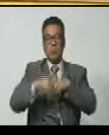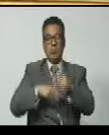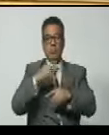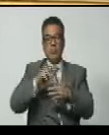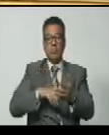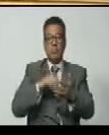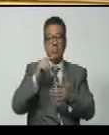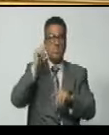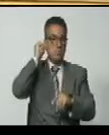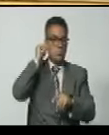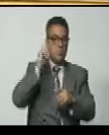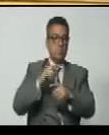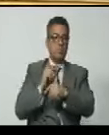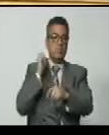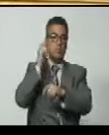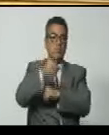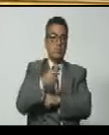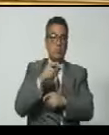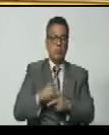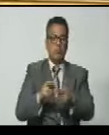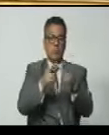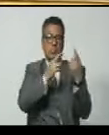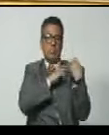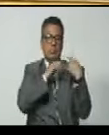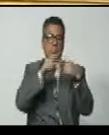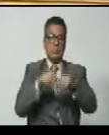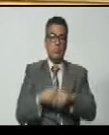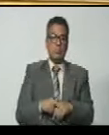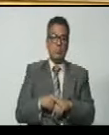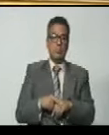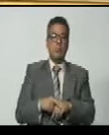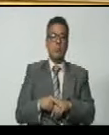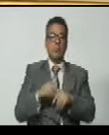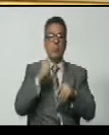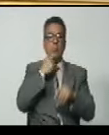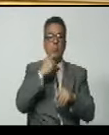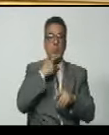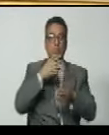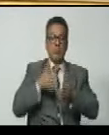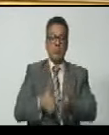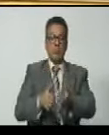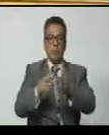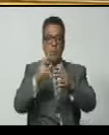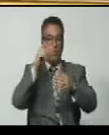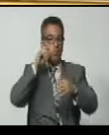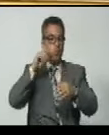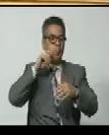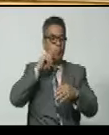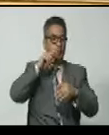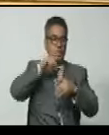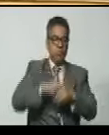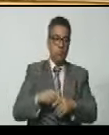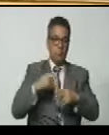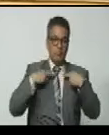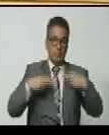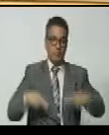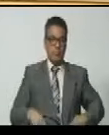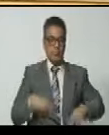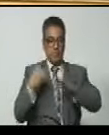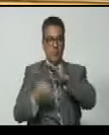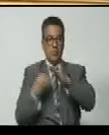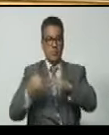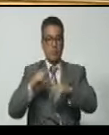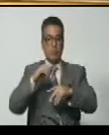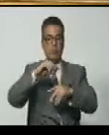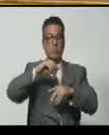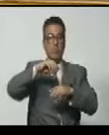Productoras, Mujeres Pescadoras, representantes del Bello Plan Parto Humanizado, representantes del Instituto Municipal